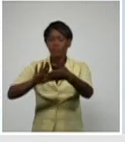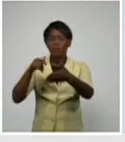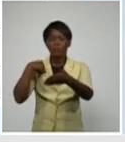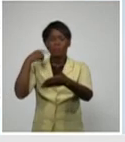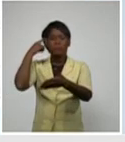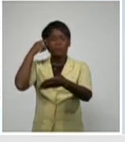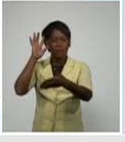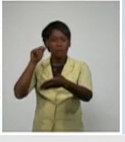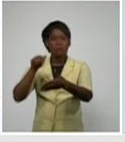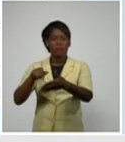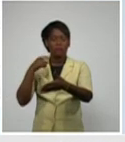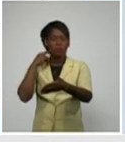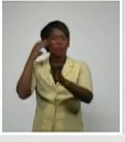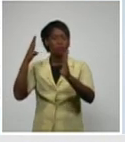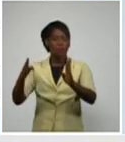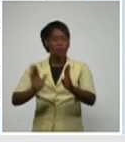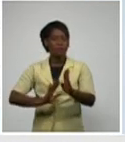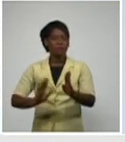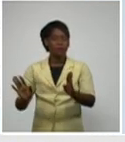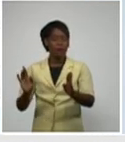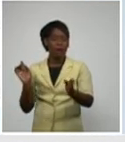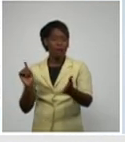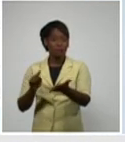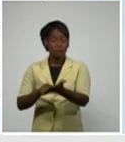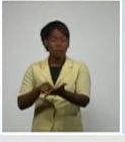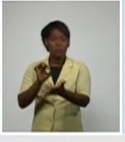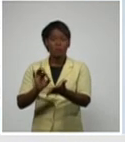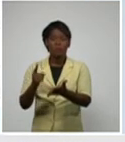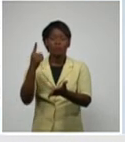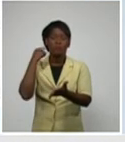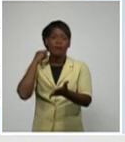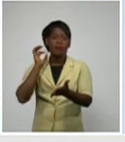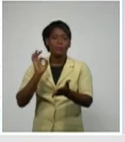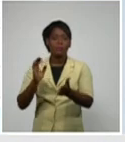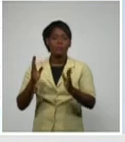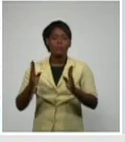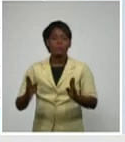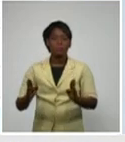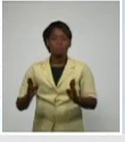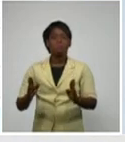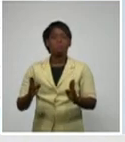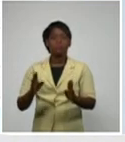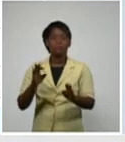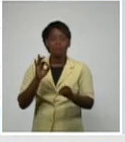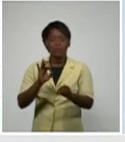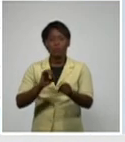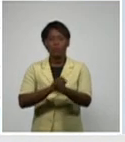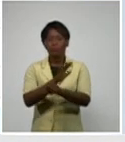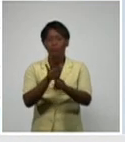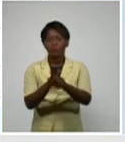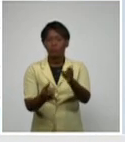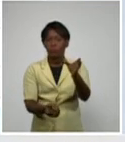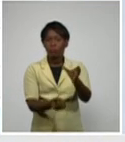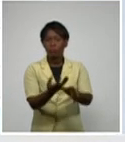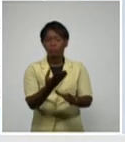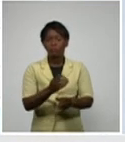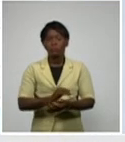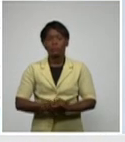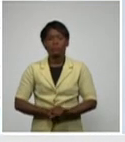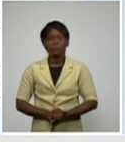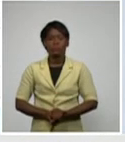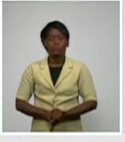año de detectar casos en nuestra región. Esa da una letalidad